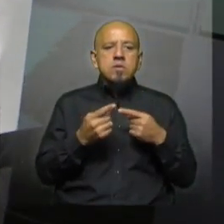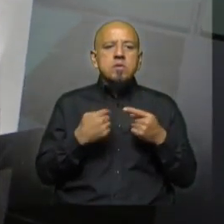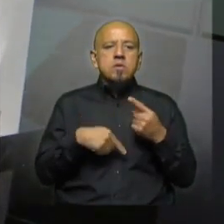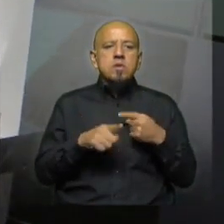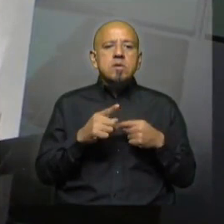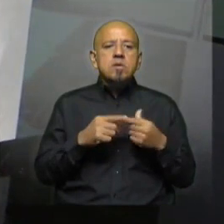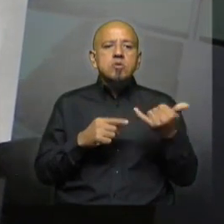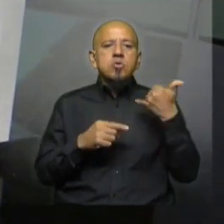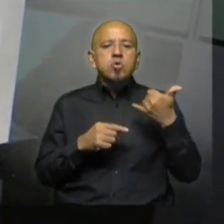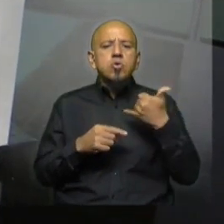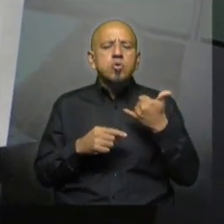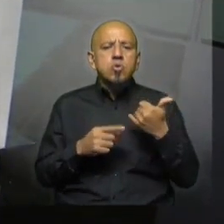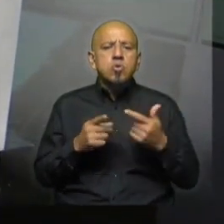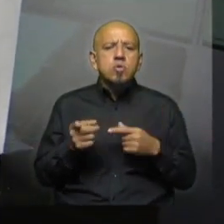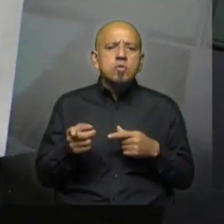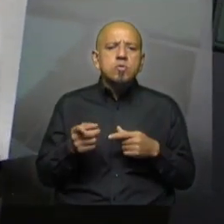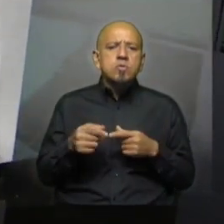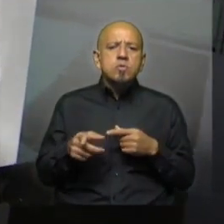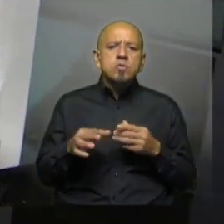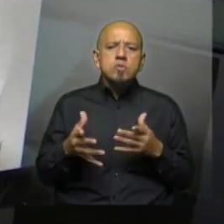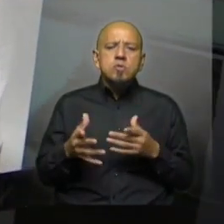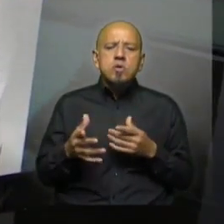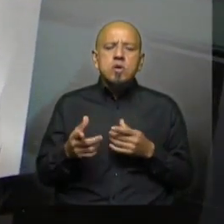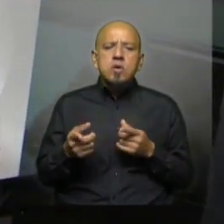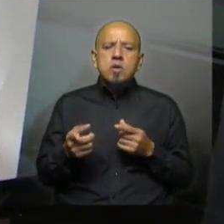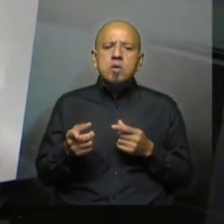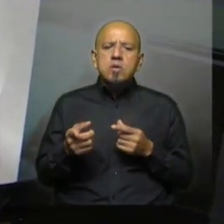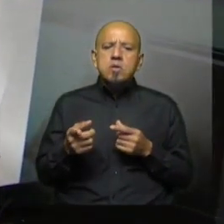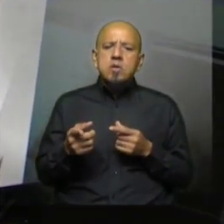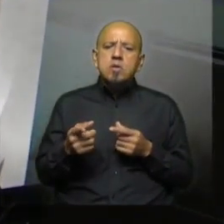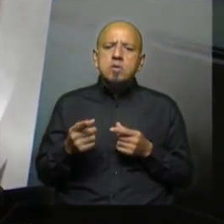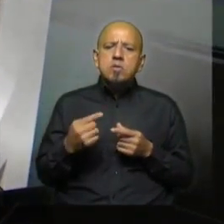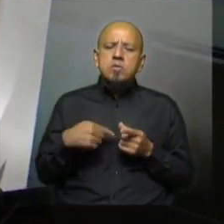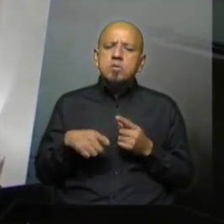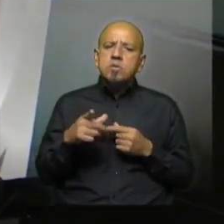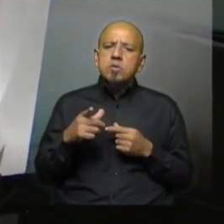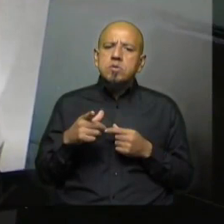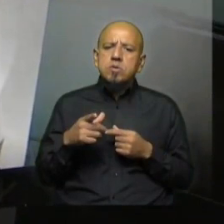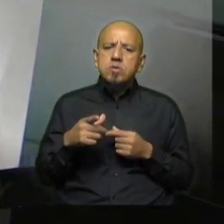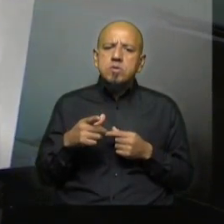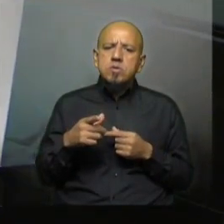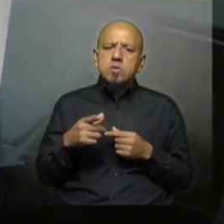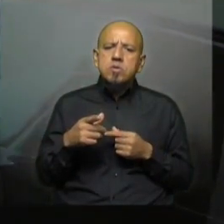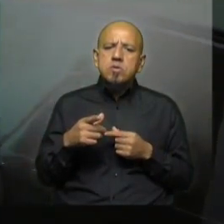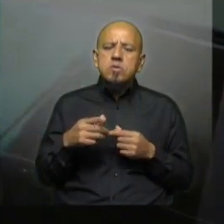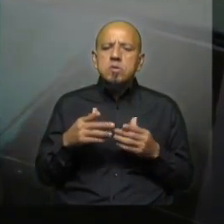contó ese hecho desde su mirada, con un nivel de pasión que la verdad es que yo no